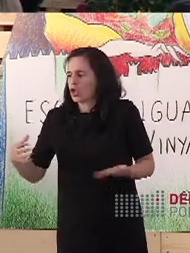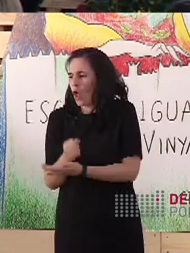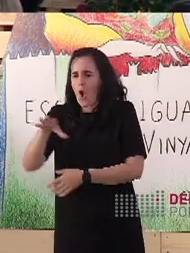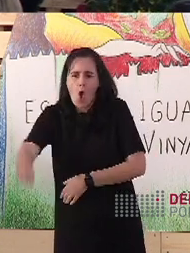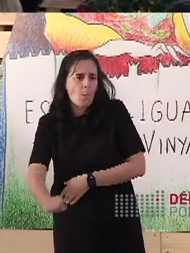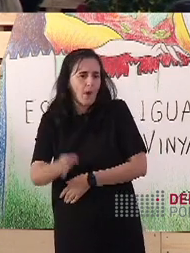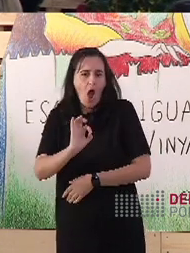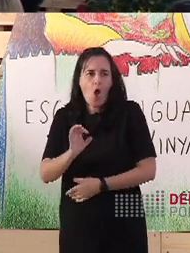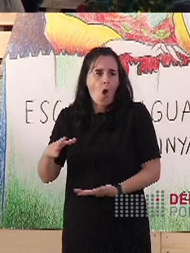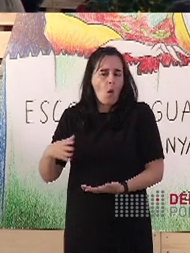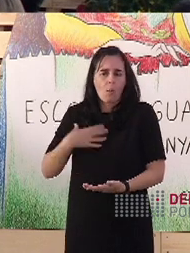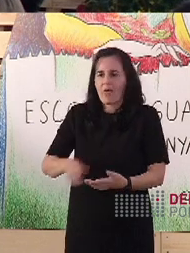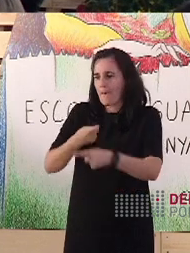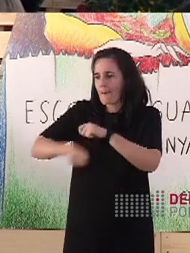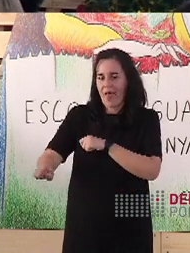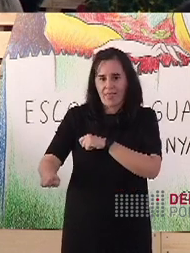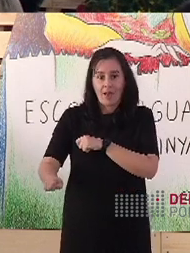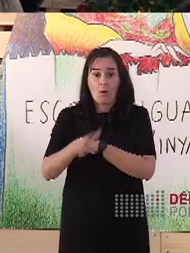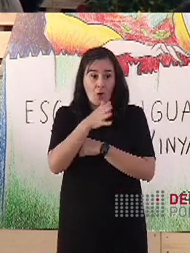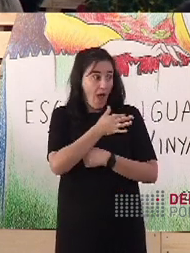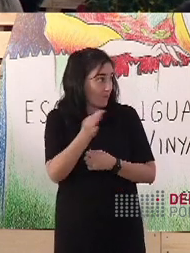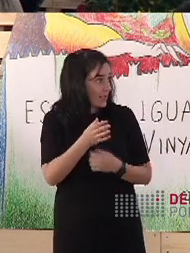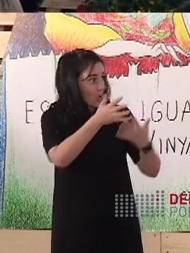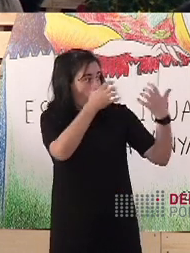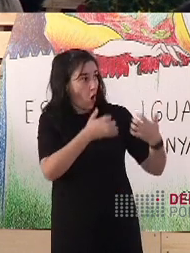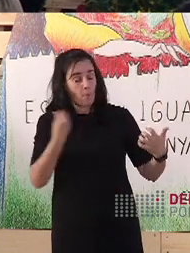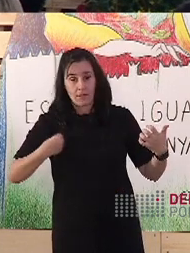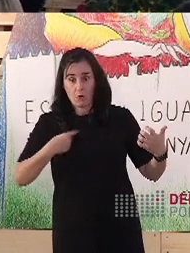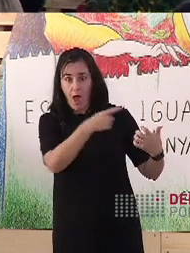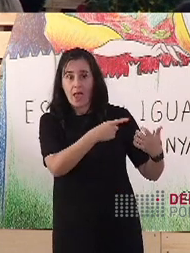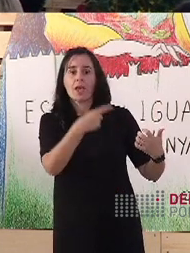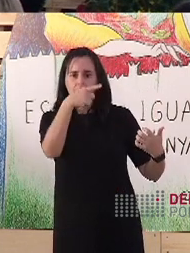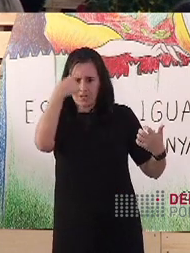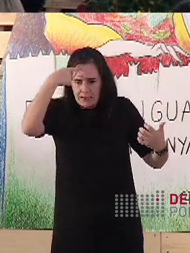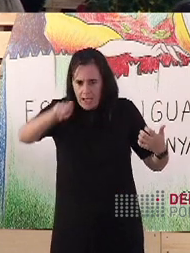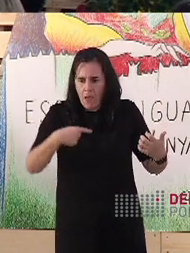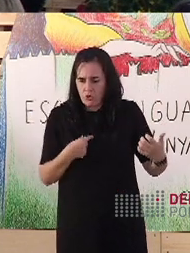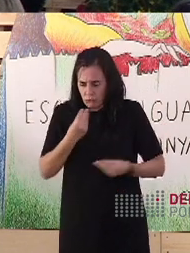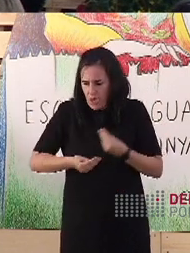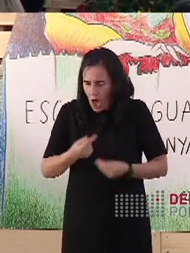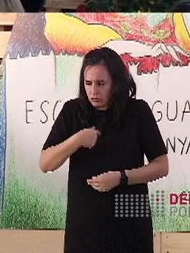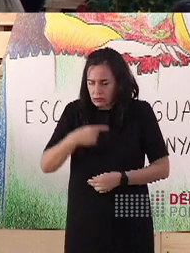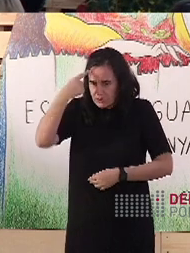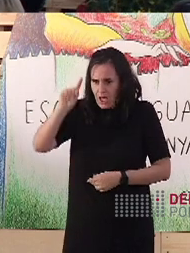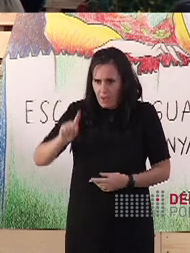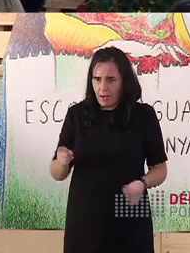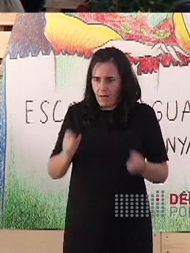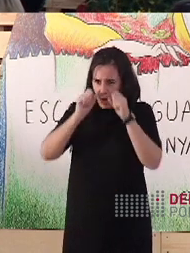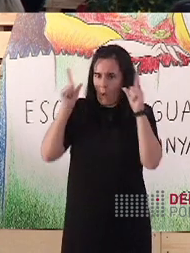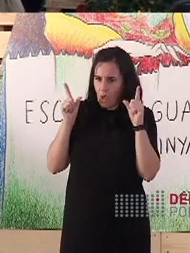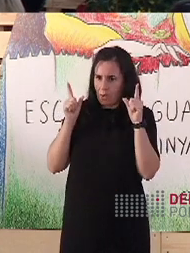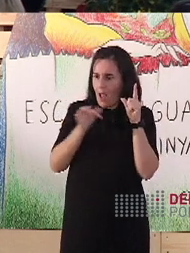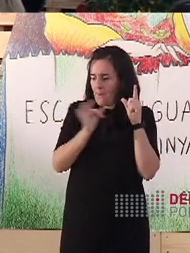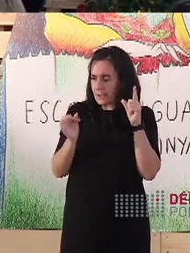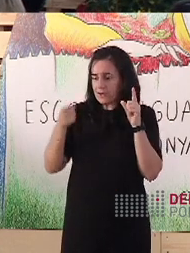en el comentario lo que vemos es que él es plenamente consciente de lo que está haciendo, él es plenamente consciente del dolor de ella, de que ella no